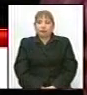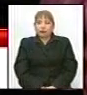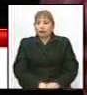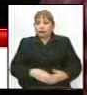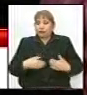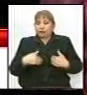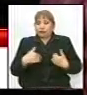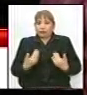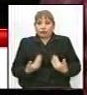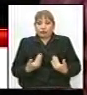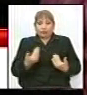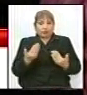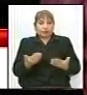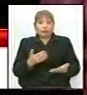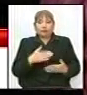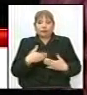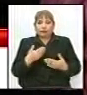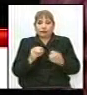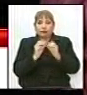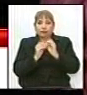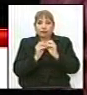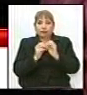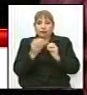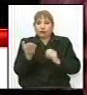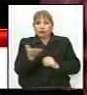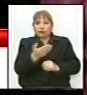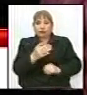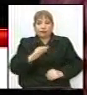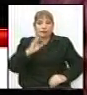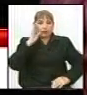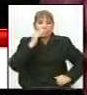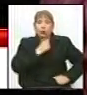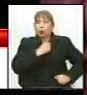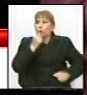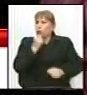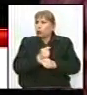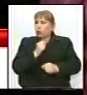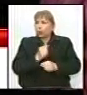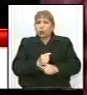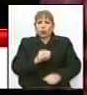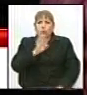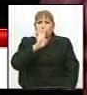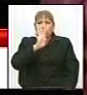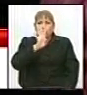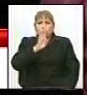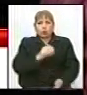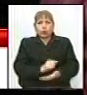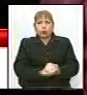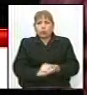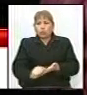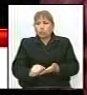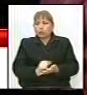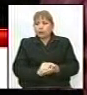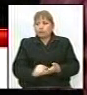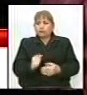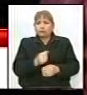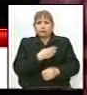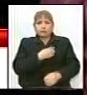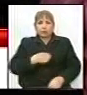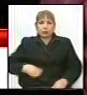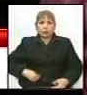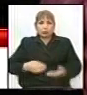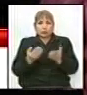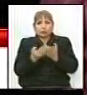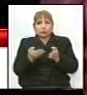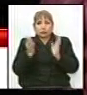se pueda con esos impuestos arreglar esas comisarías. Fue un trabajo de 4 meses. He trabajado en el Ministerio de Educación,